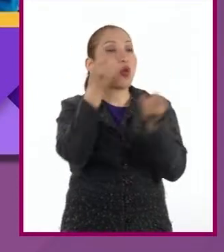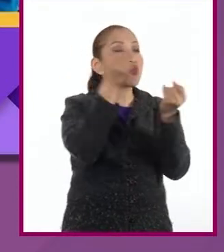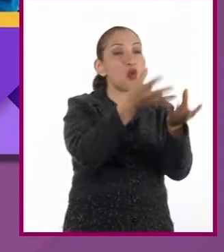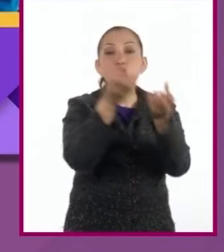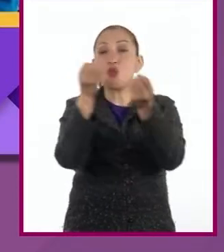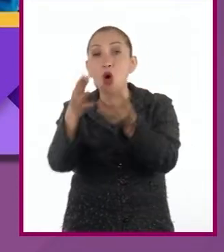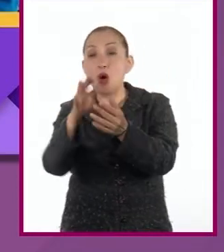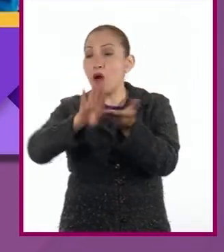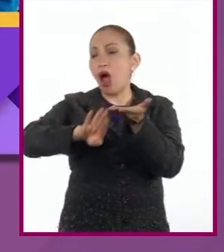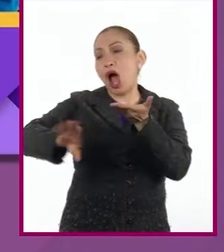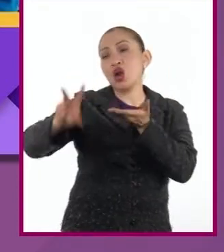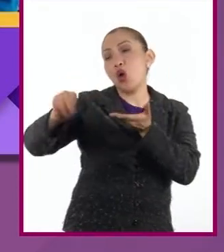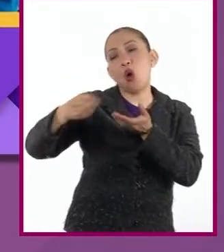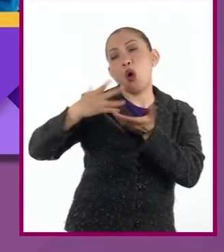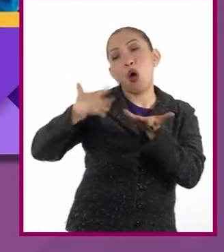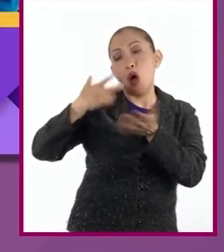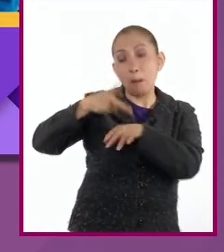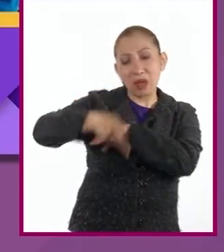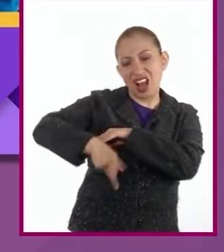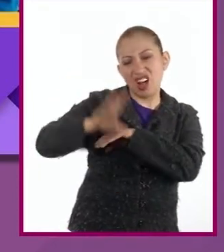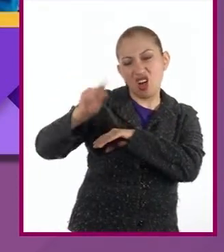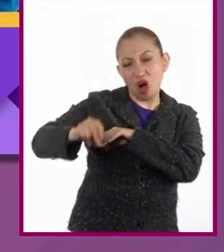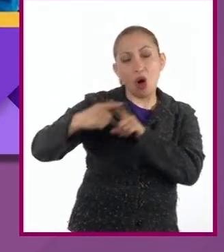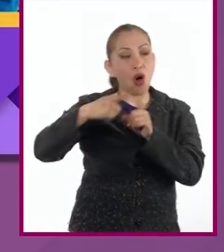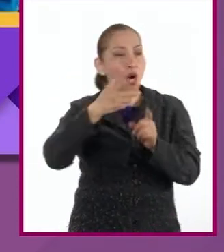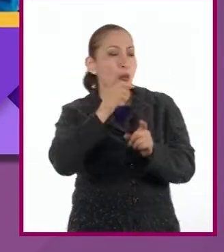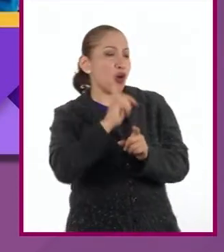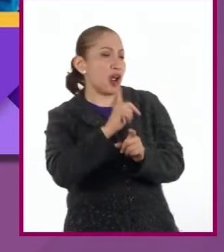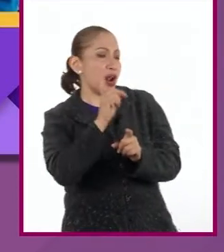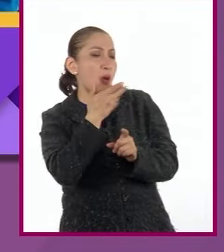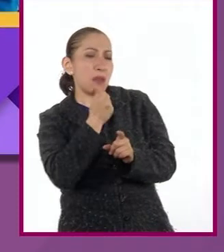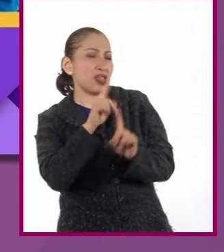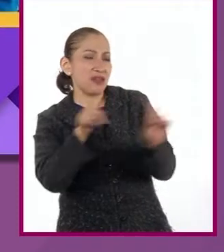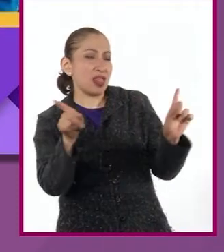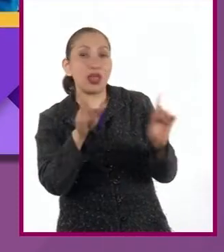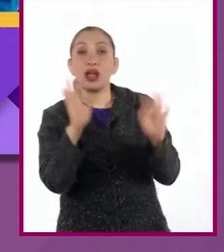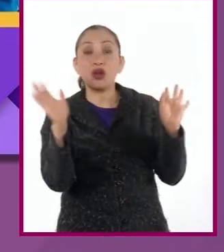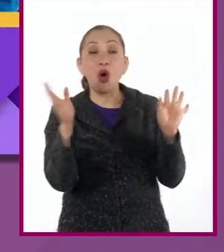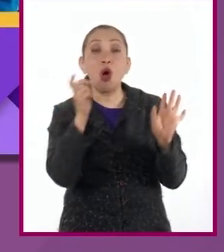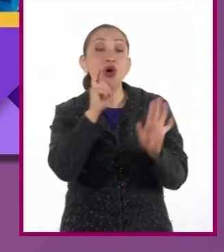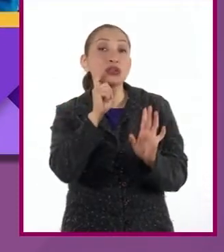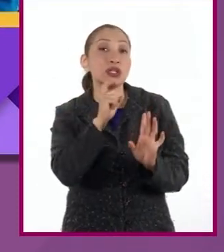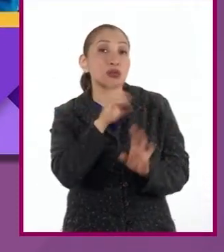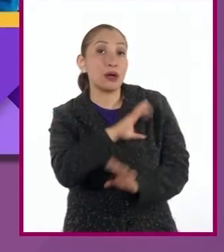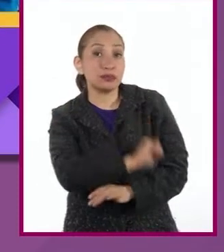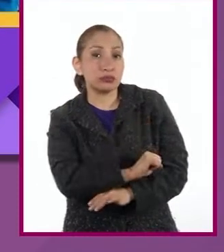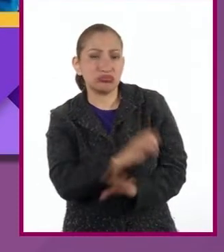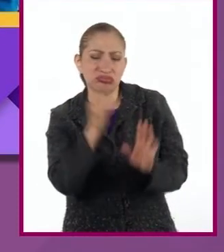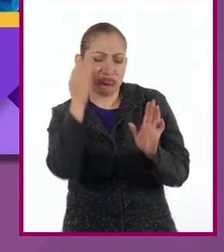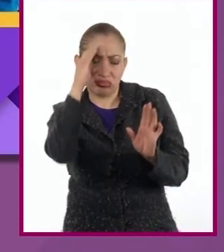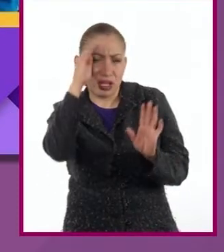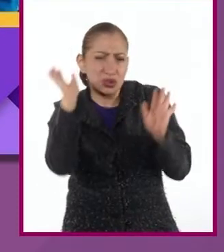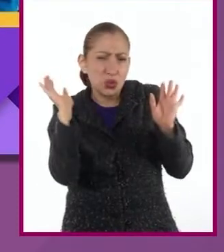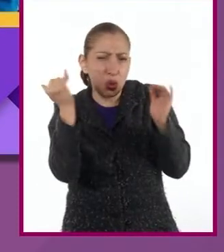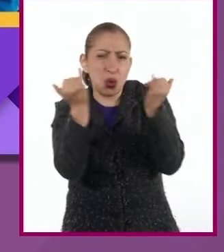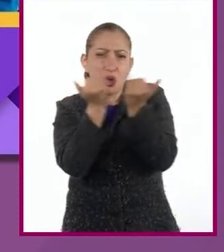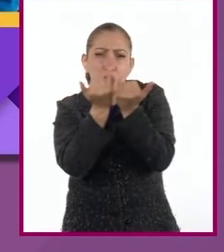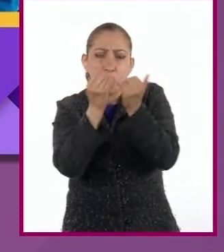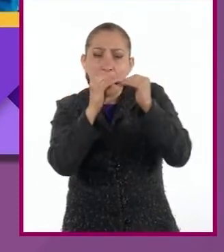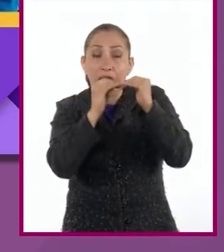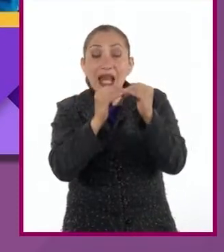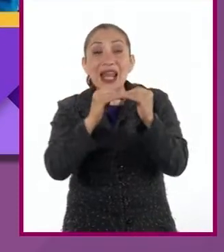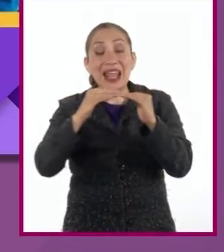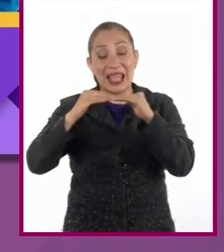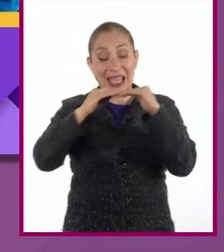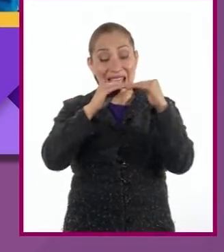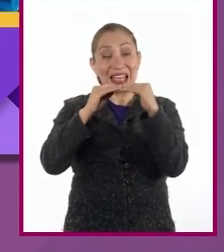sin excluirlo por su color de piel, género, sexualidad, etc. Yo pienso que como tal, la